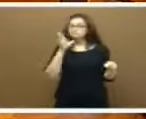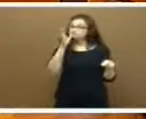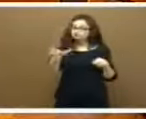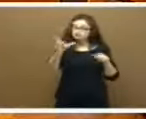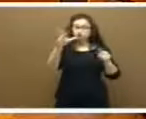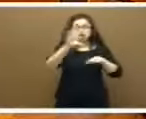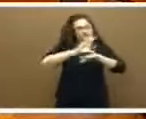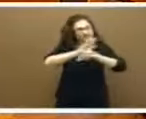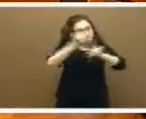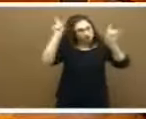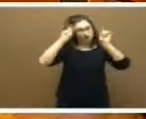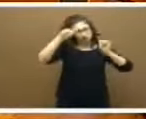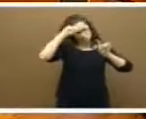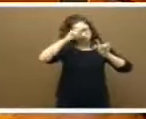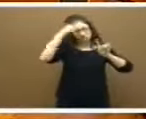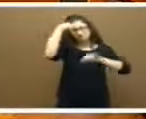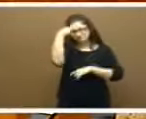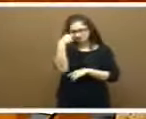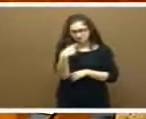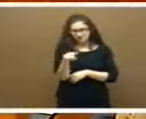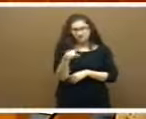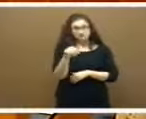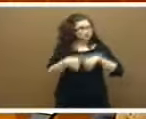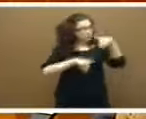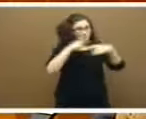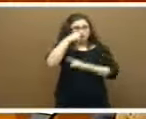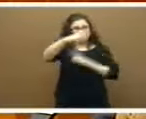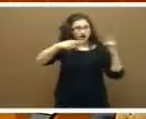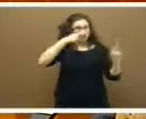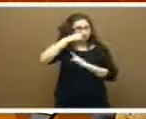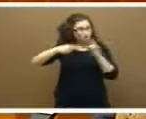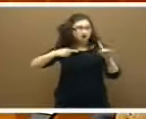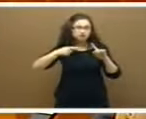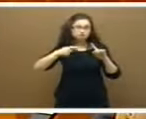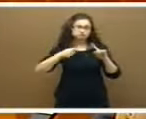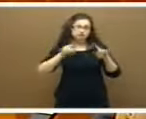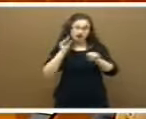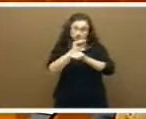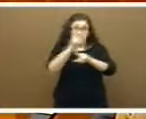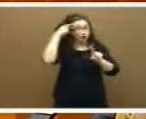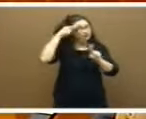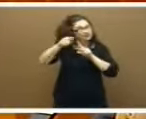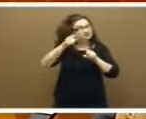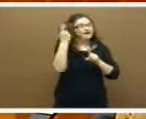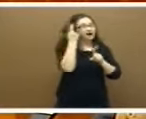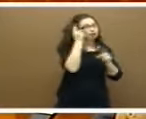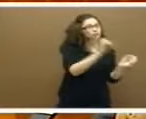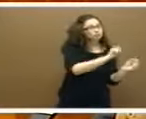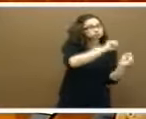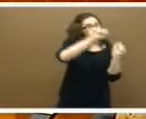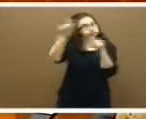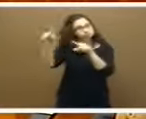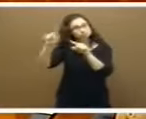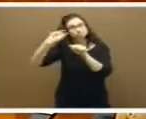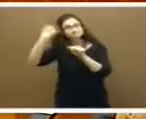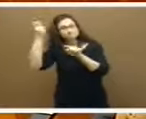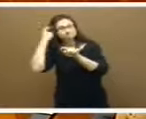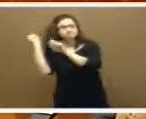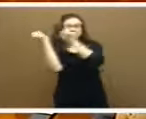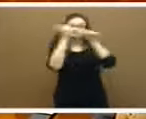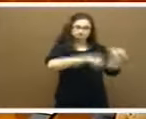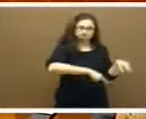Educación y Cultura sabe que convoca anualmente esas ayudas para realizar los intercambios con centros de otros países para